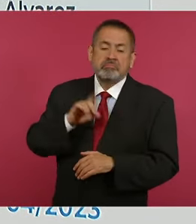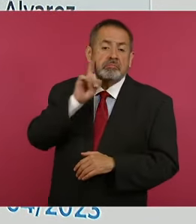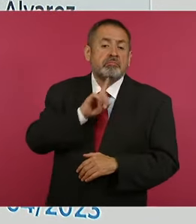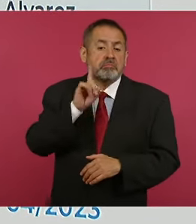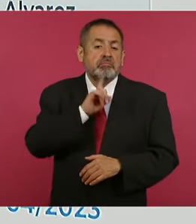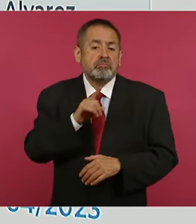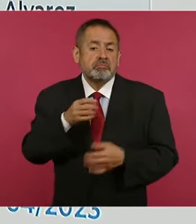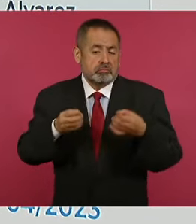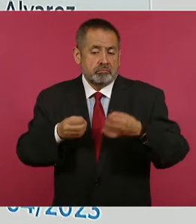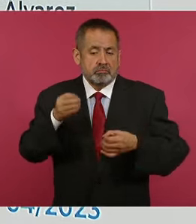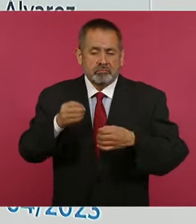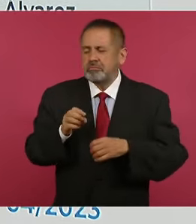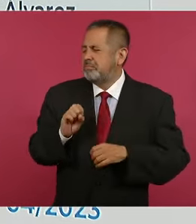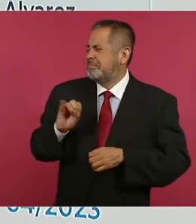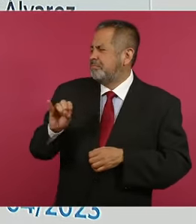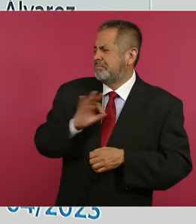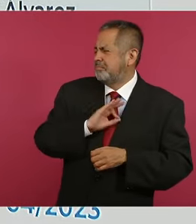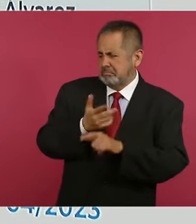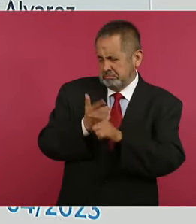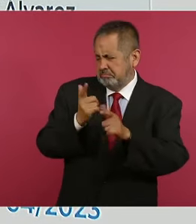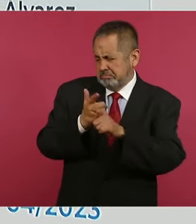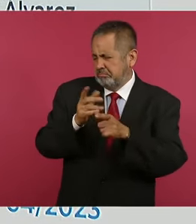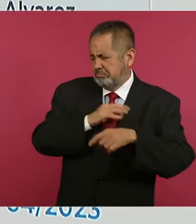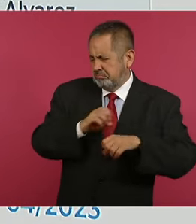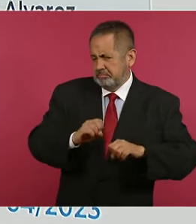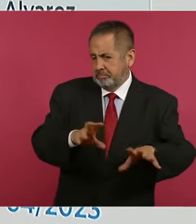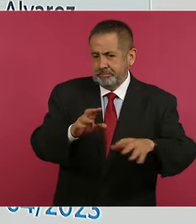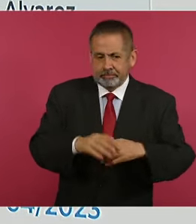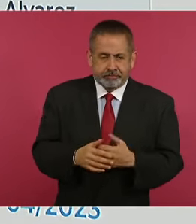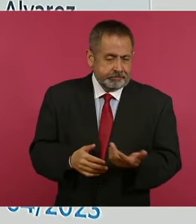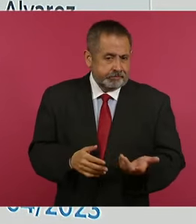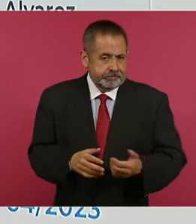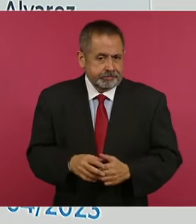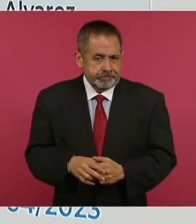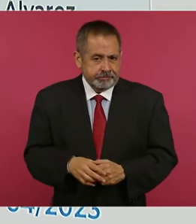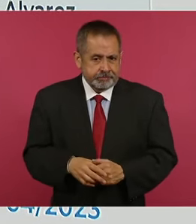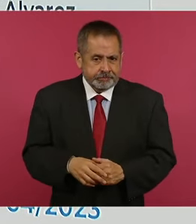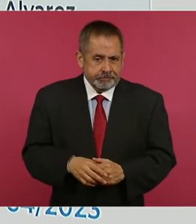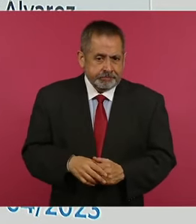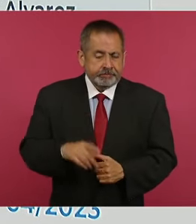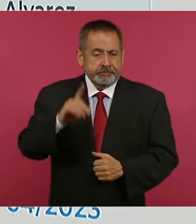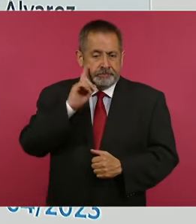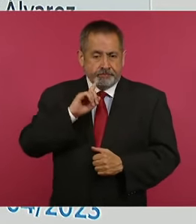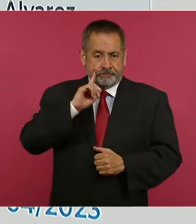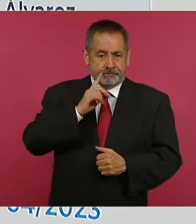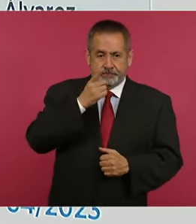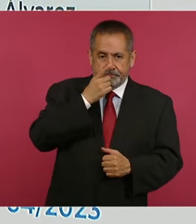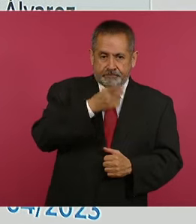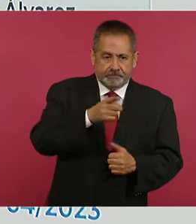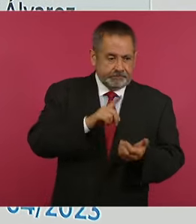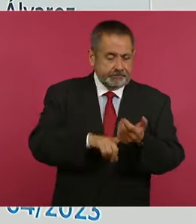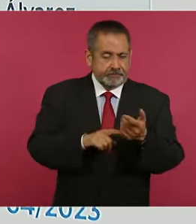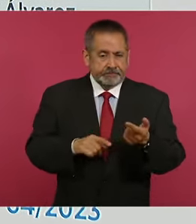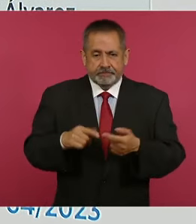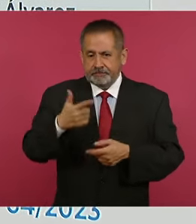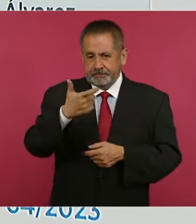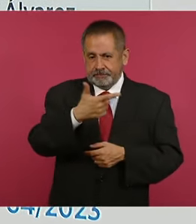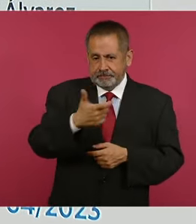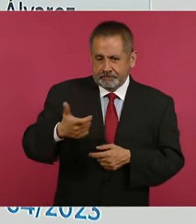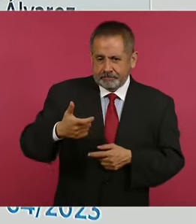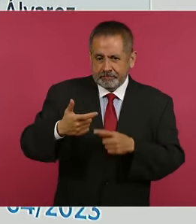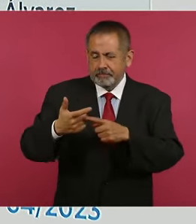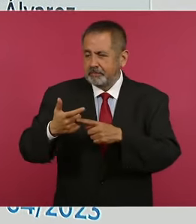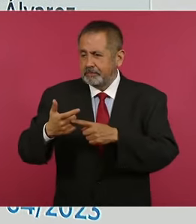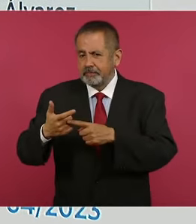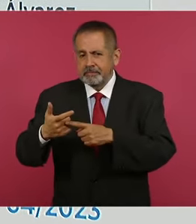jueza, tampoco se acreditó que la posesión del armamento fuera con